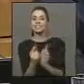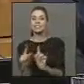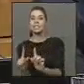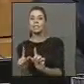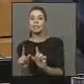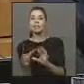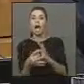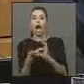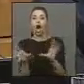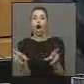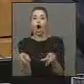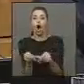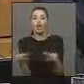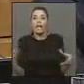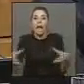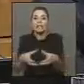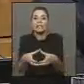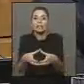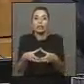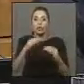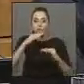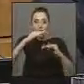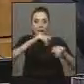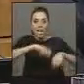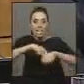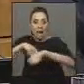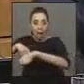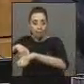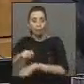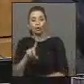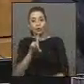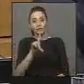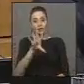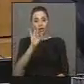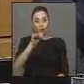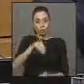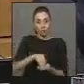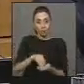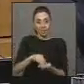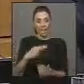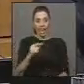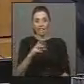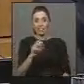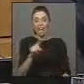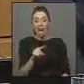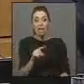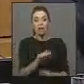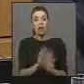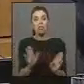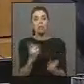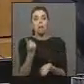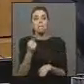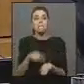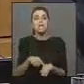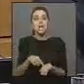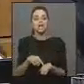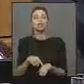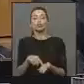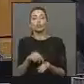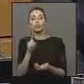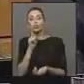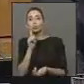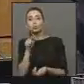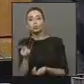de campesinos. Y de esas 150.000 hectáreas, solo 1.000 están